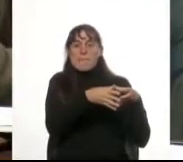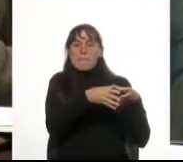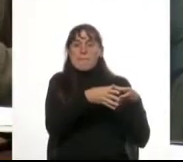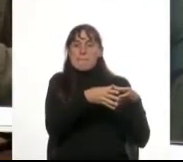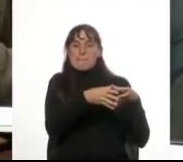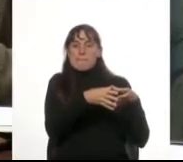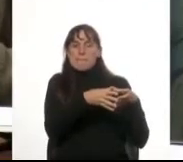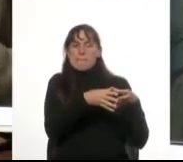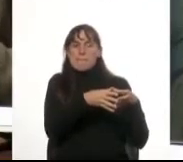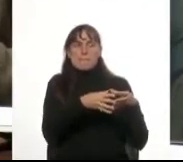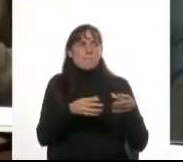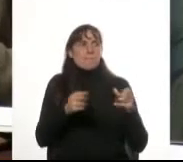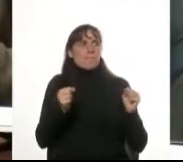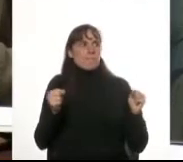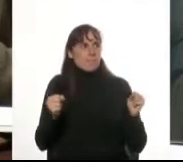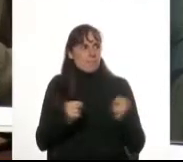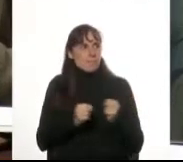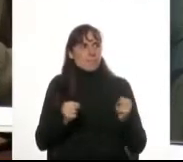para el miedo